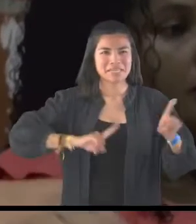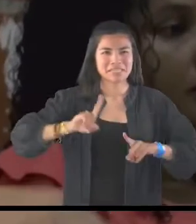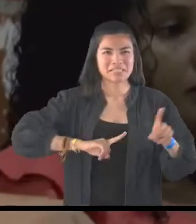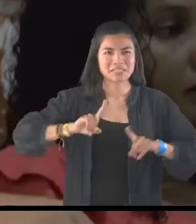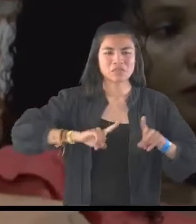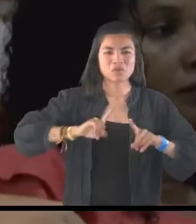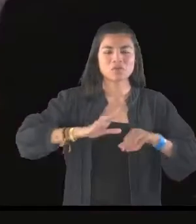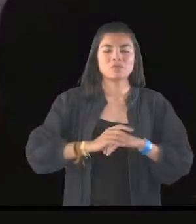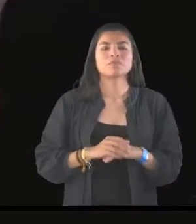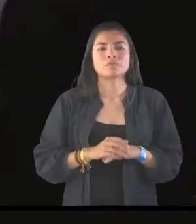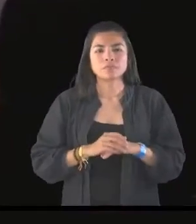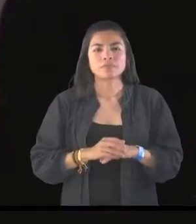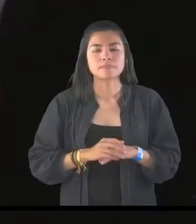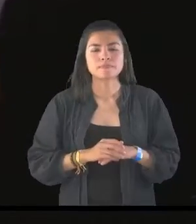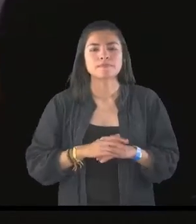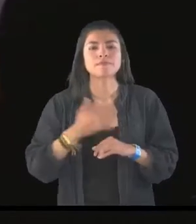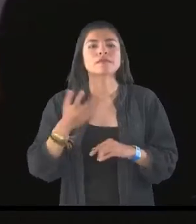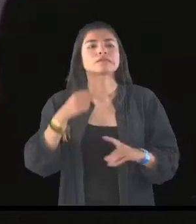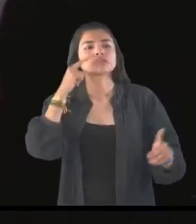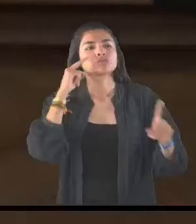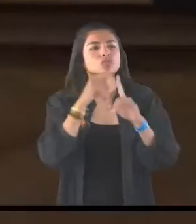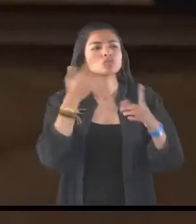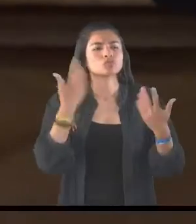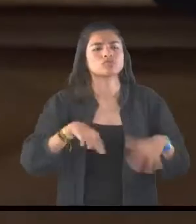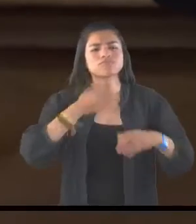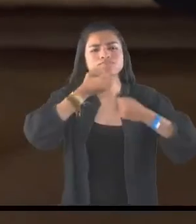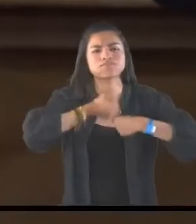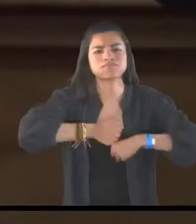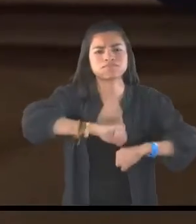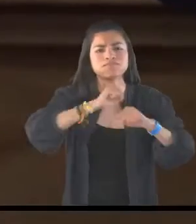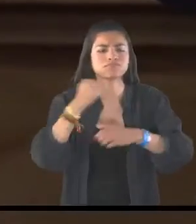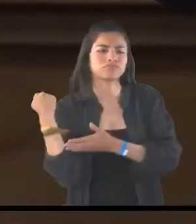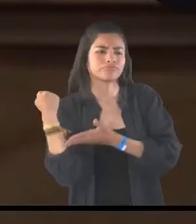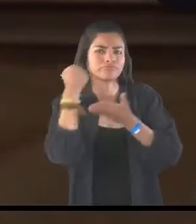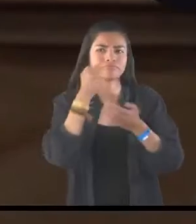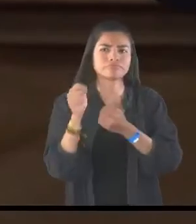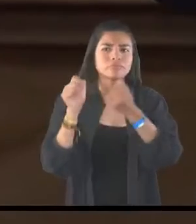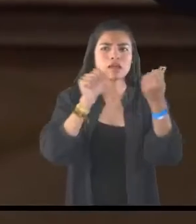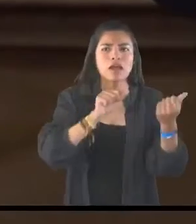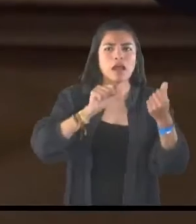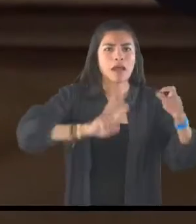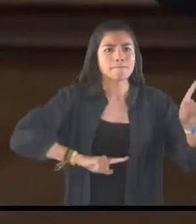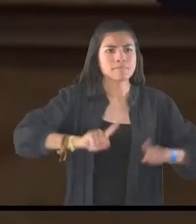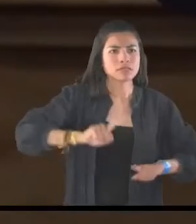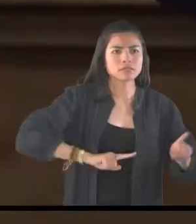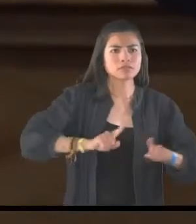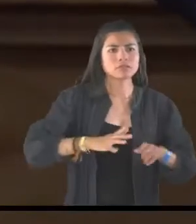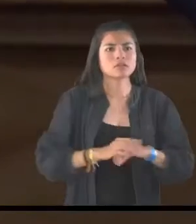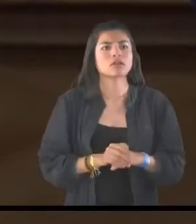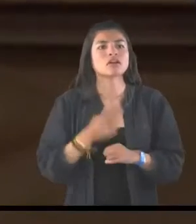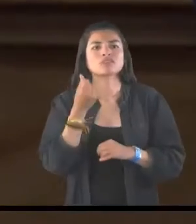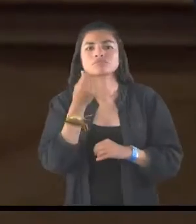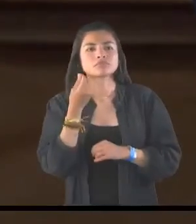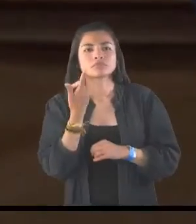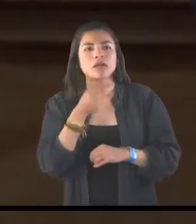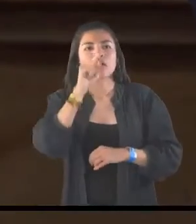Víctimas ha centrado sus esfuerzos en la gestión de indemnizaciones administrativas por un valor de 1.7 billones de pesos